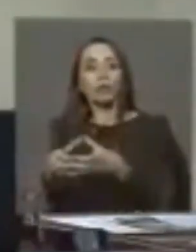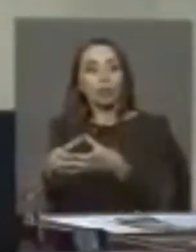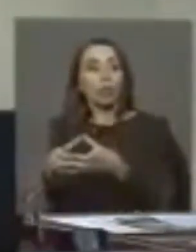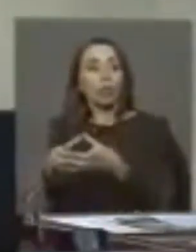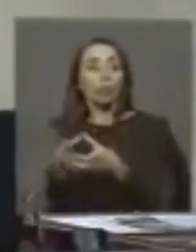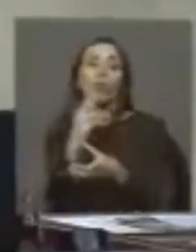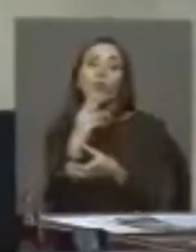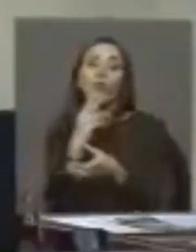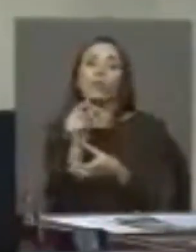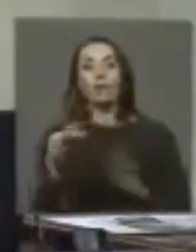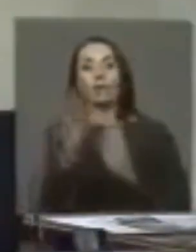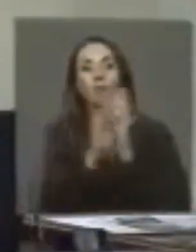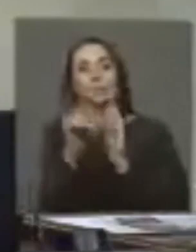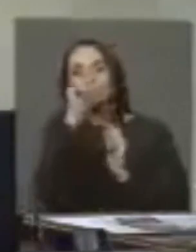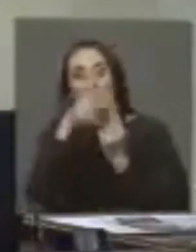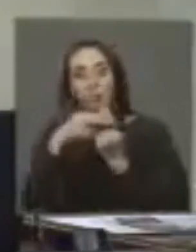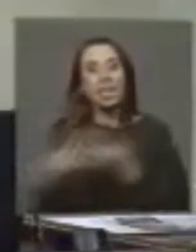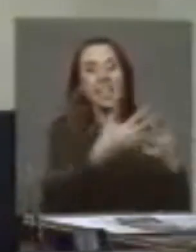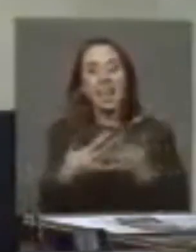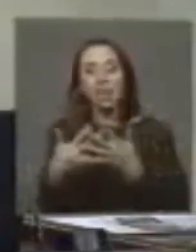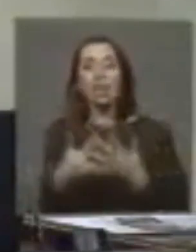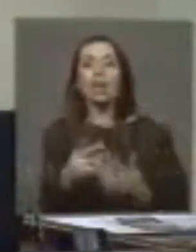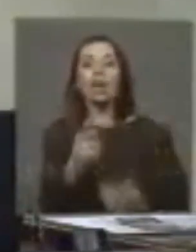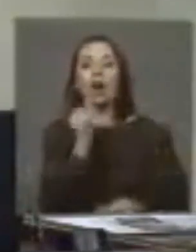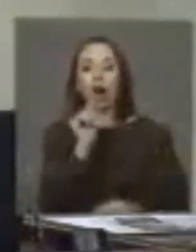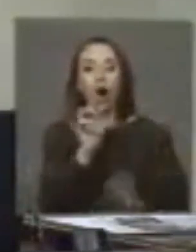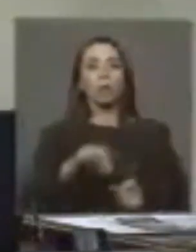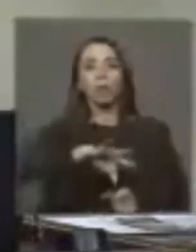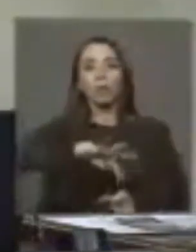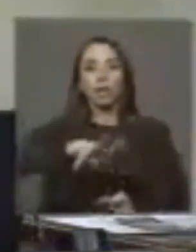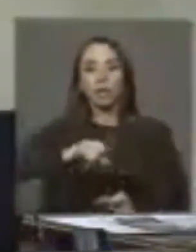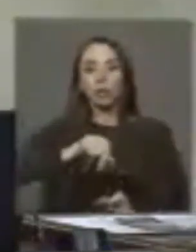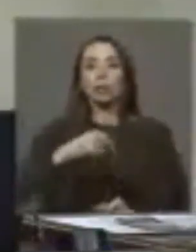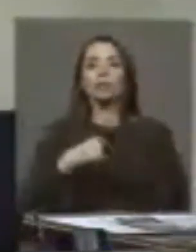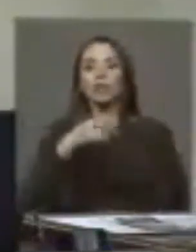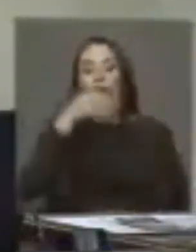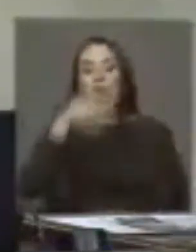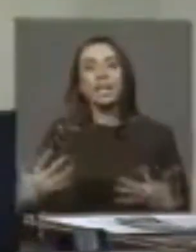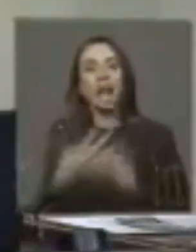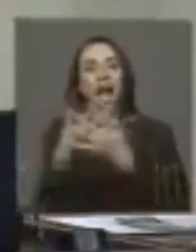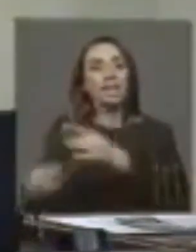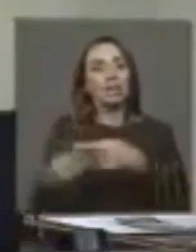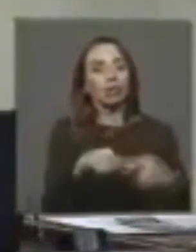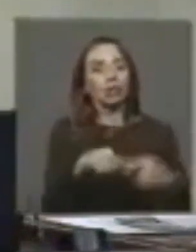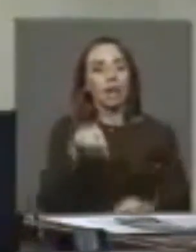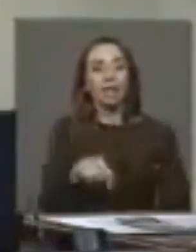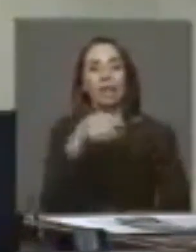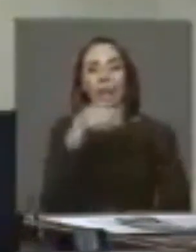porque su clase trabaja. Pero también lo preso ese tipo, y lo dije en las redes sociales, y lo